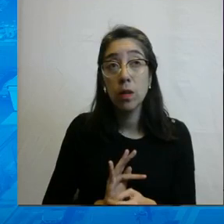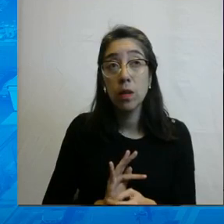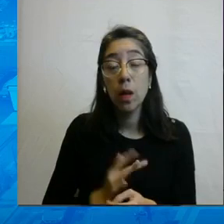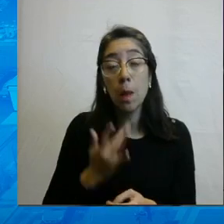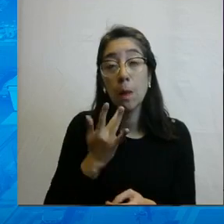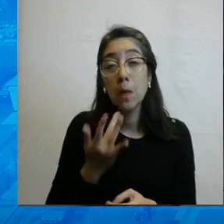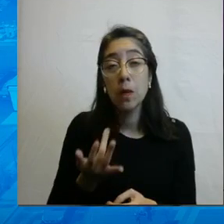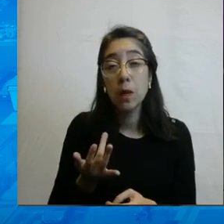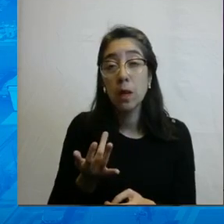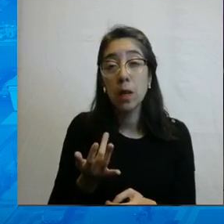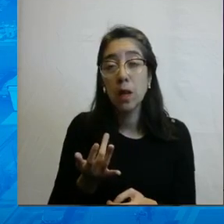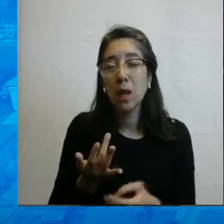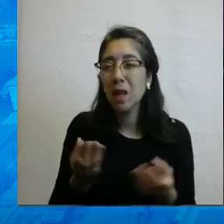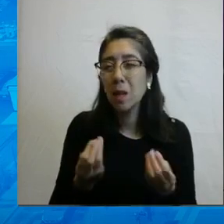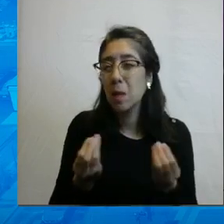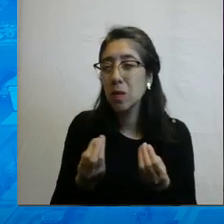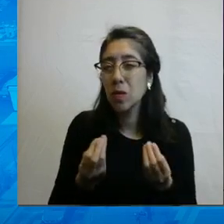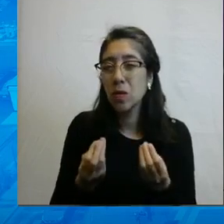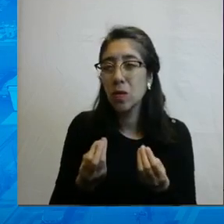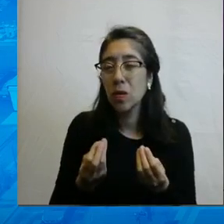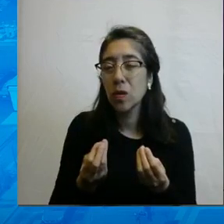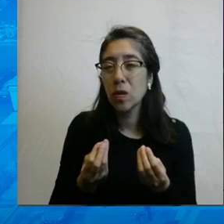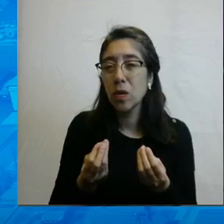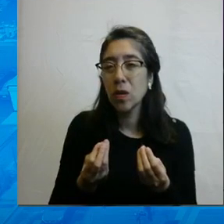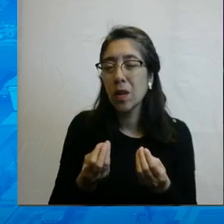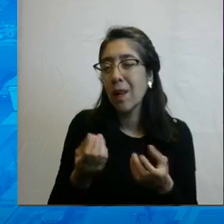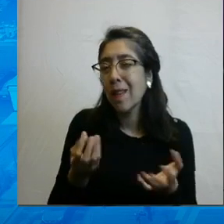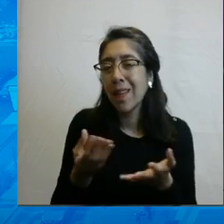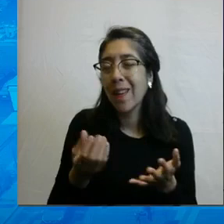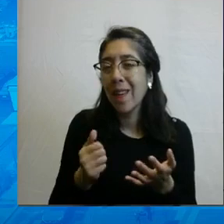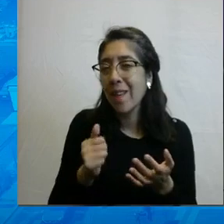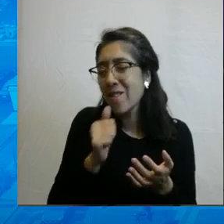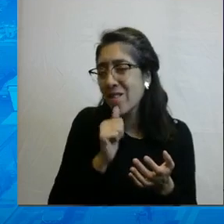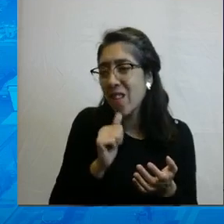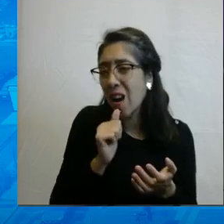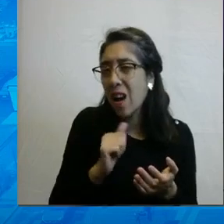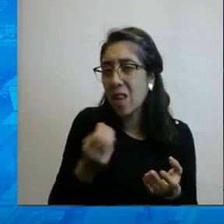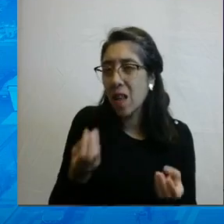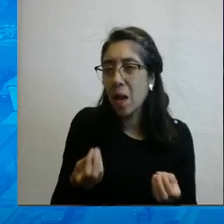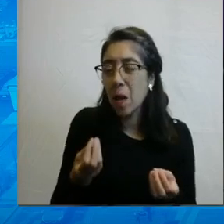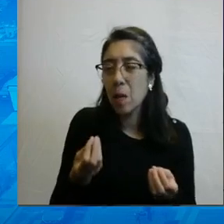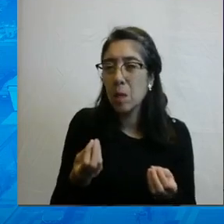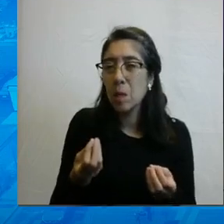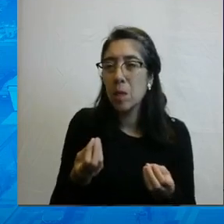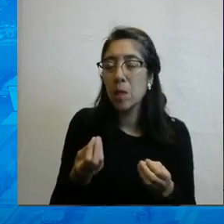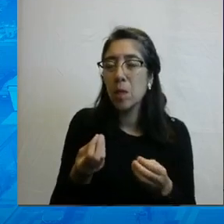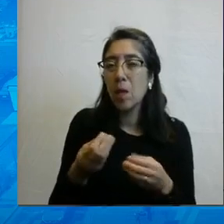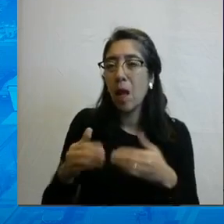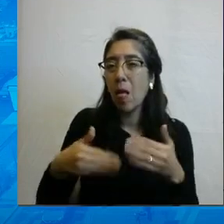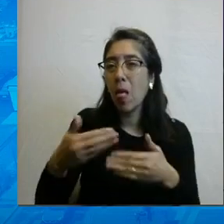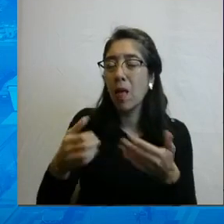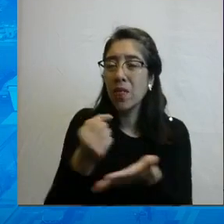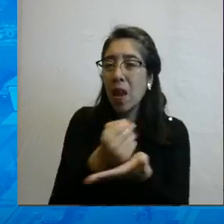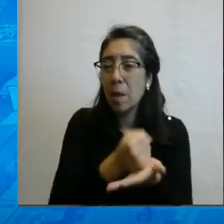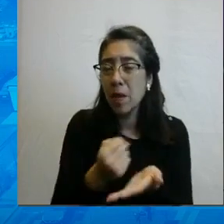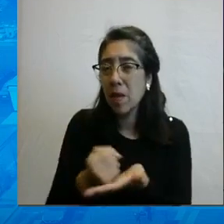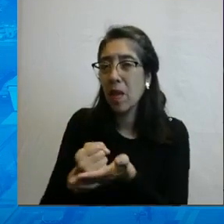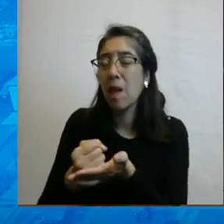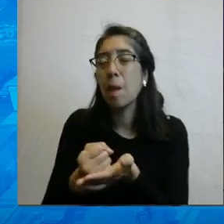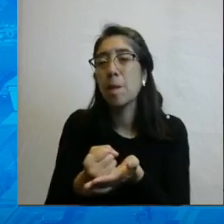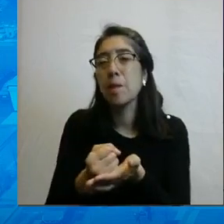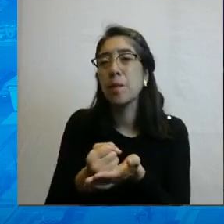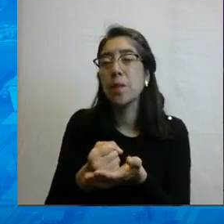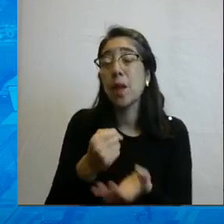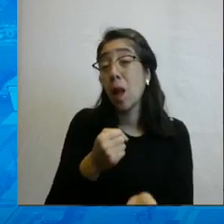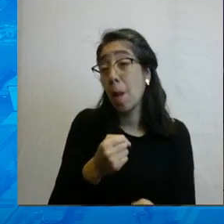digamos, llegamos a eso y cuáles fueron los procedimientos que fallaron dentro de esa tramitación, pero al menos para la tranquilidad de todos quienes estamos